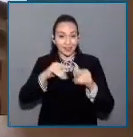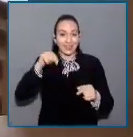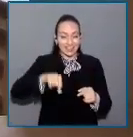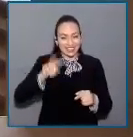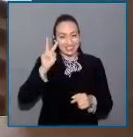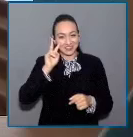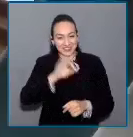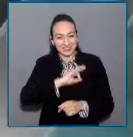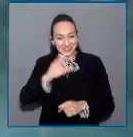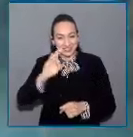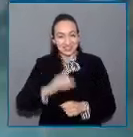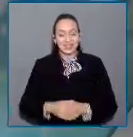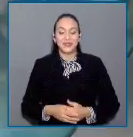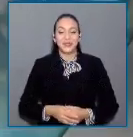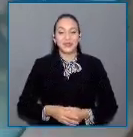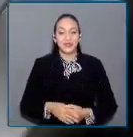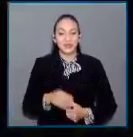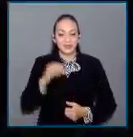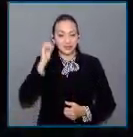la información.